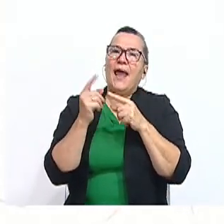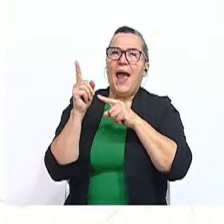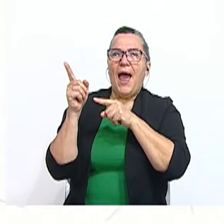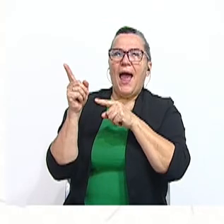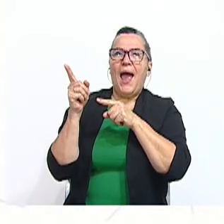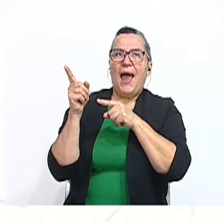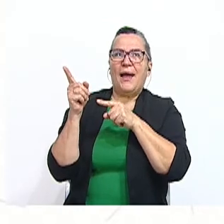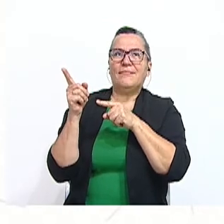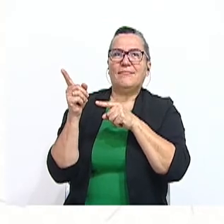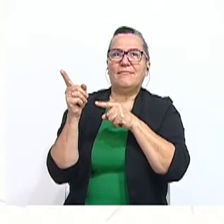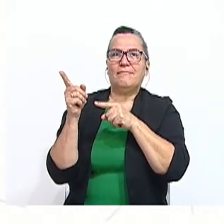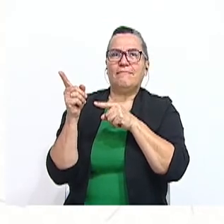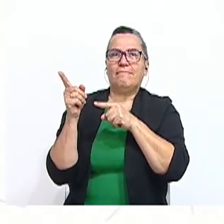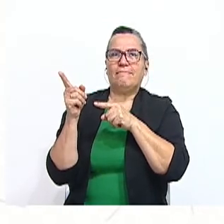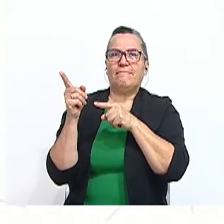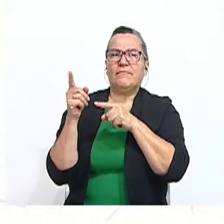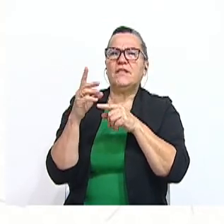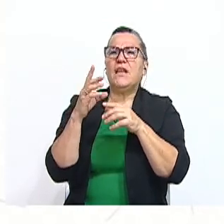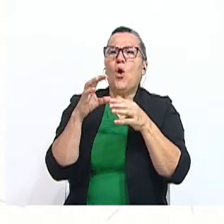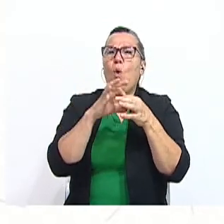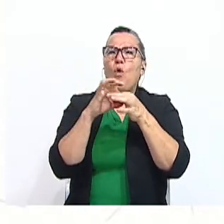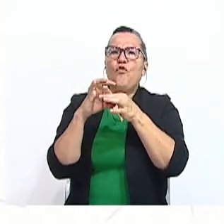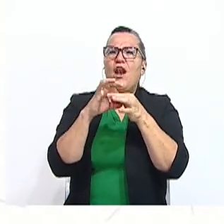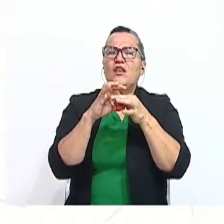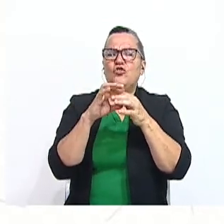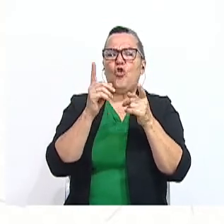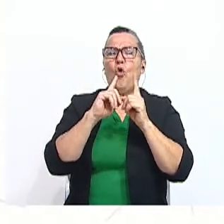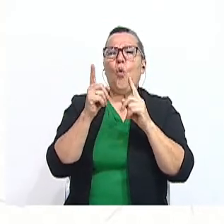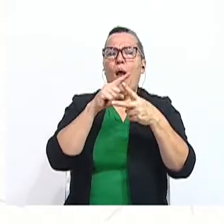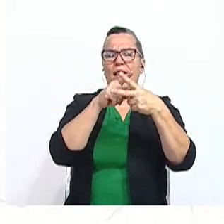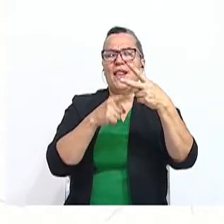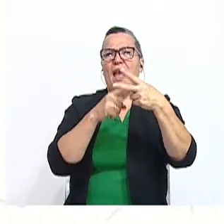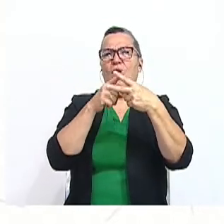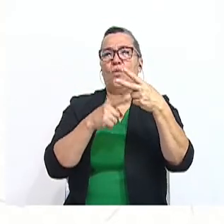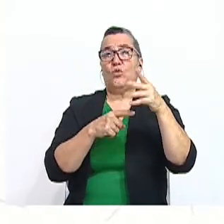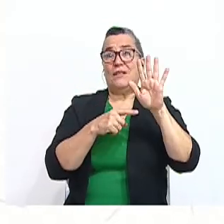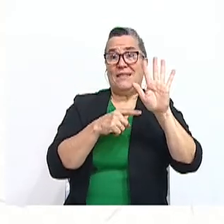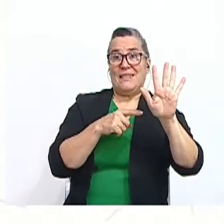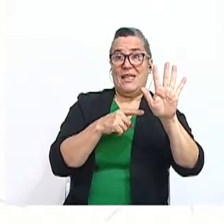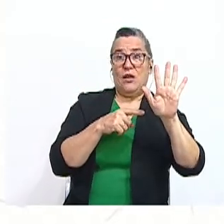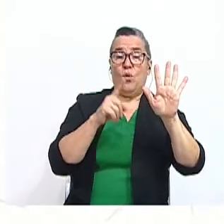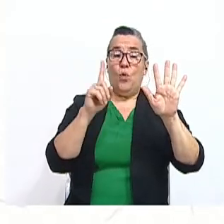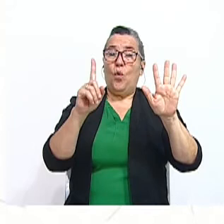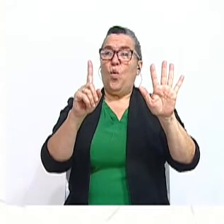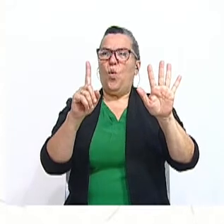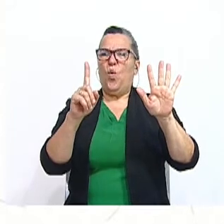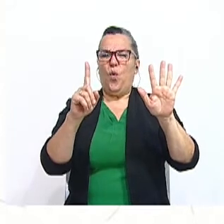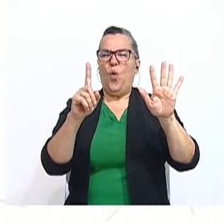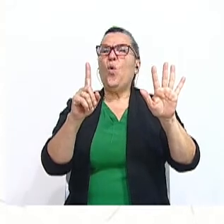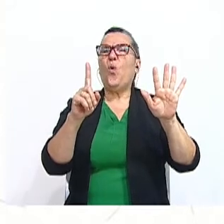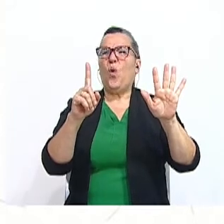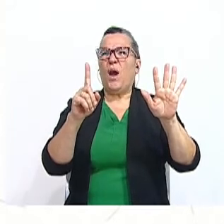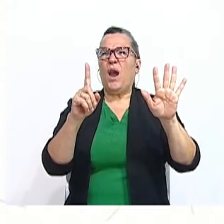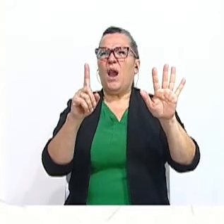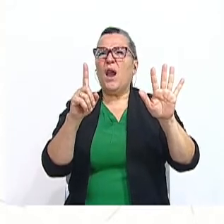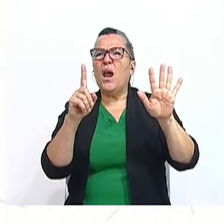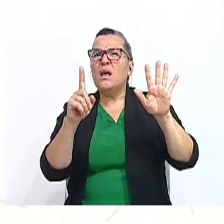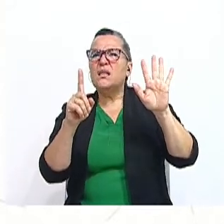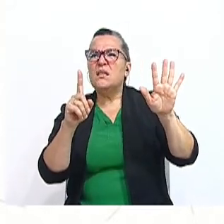acá. Determine la relación entre los ángulos. Ok, el ángulo 5 y el ángulo 1, ¿cómo son? A